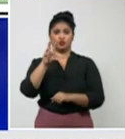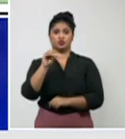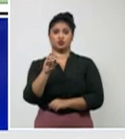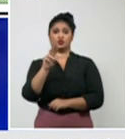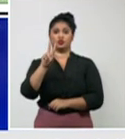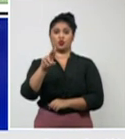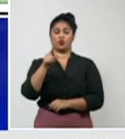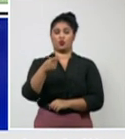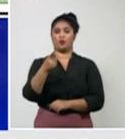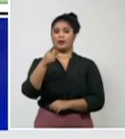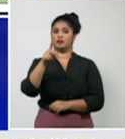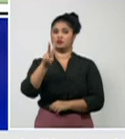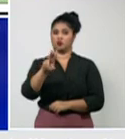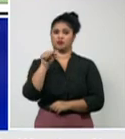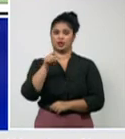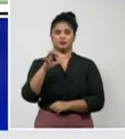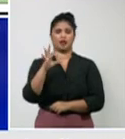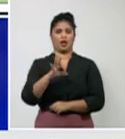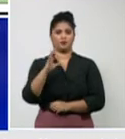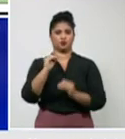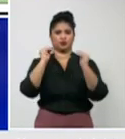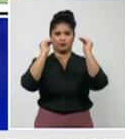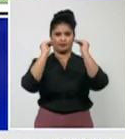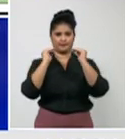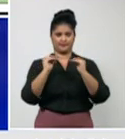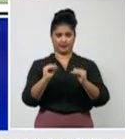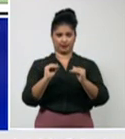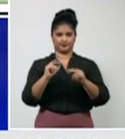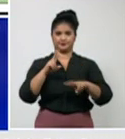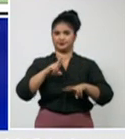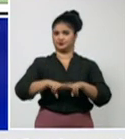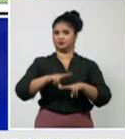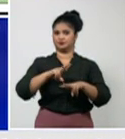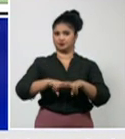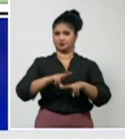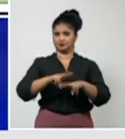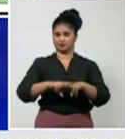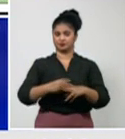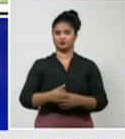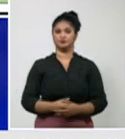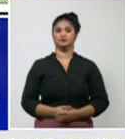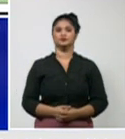202,12. Le sigue La Habana con una tasa de